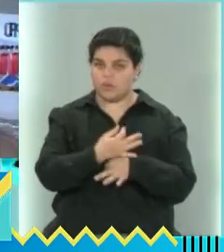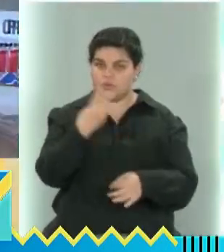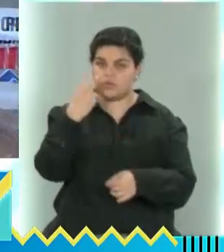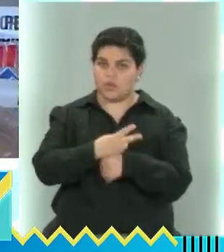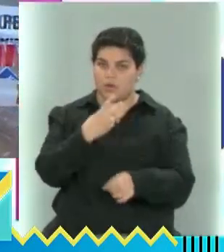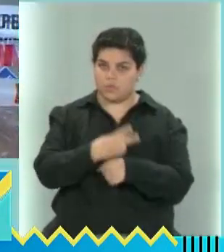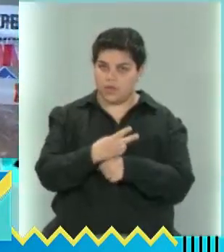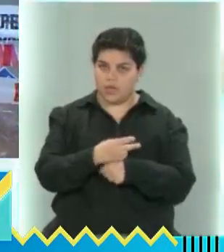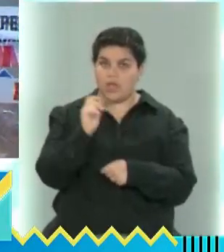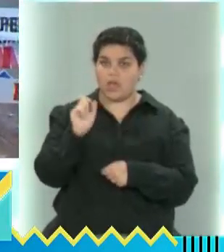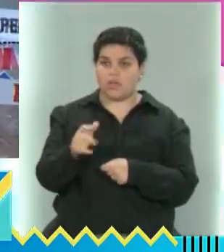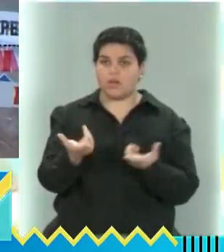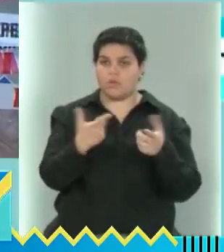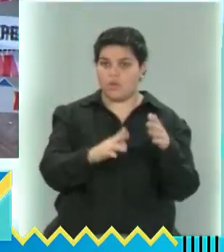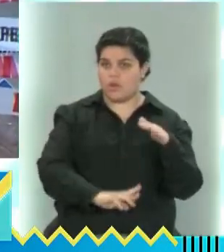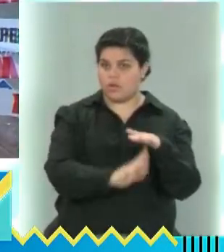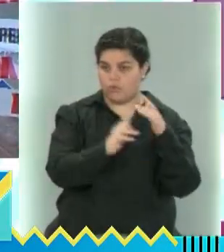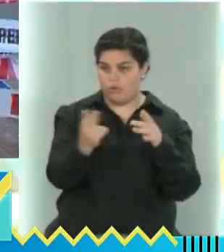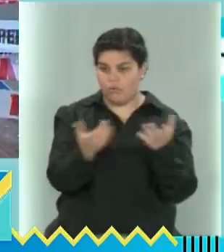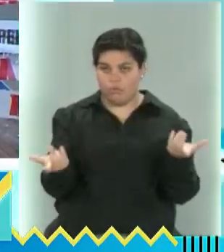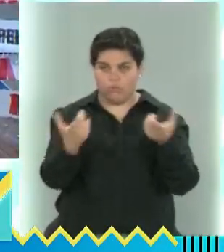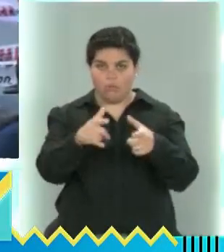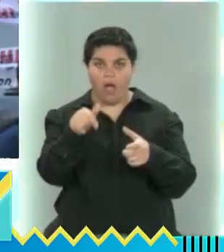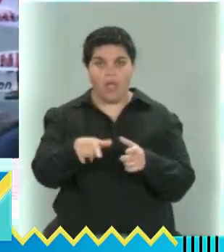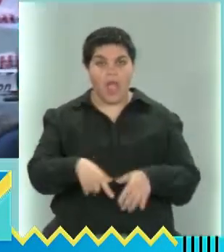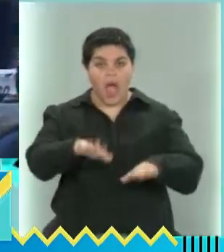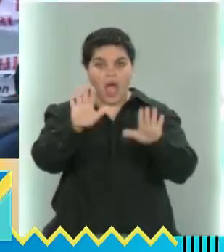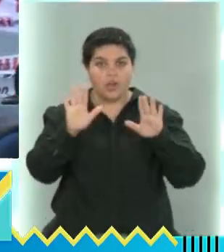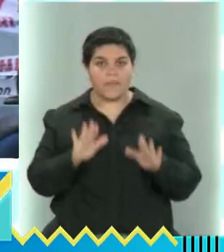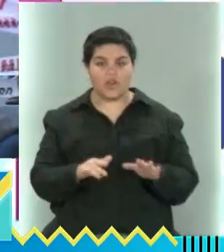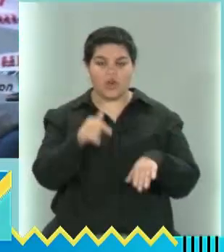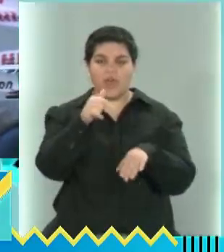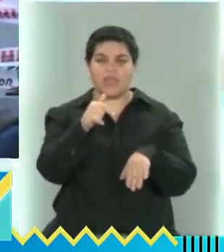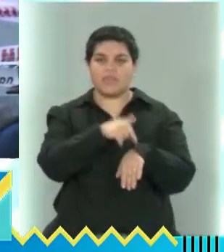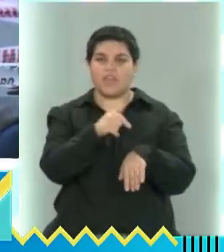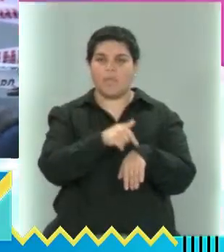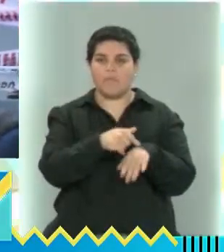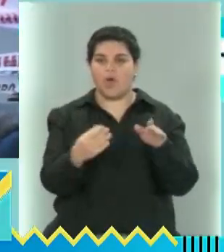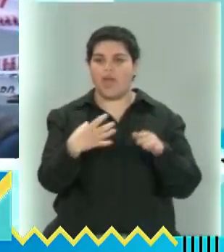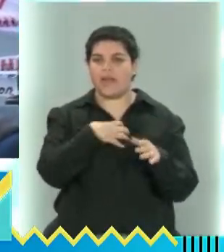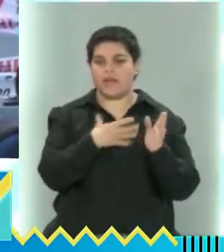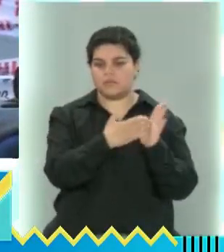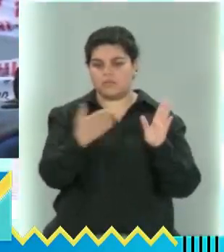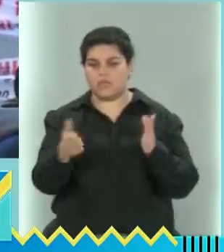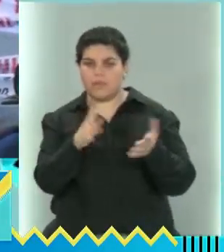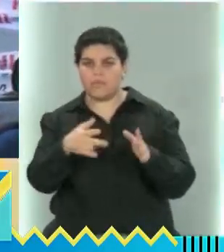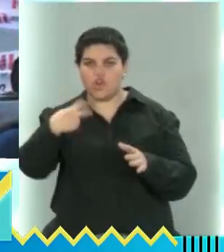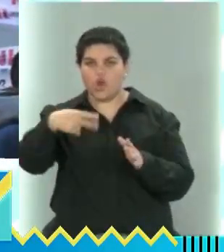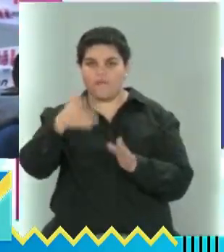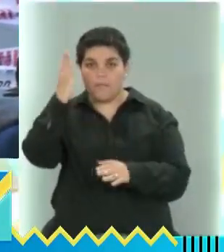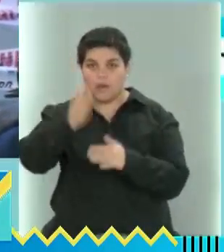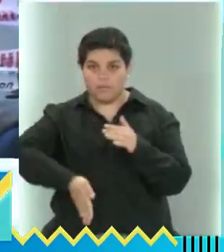reunión que se mantuvo con el rector fue que habían evaluado la extensión del periodo de clase, que generalmente termina a mediados de